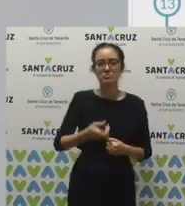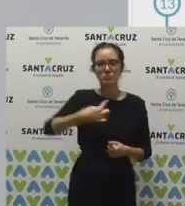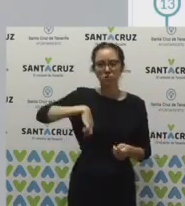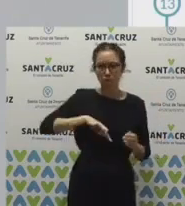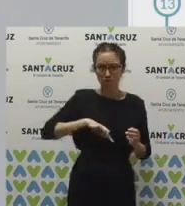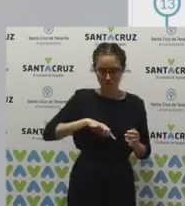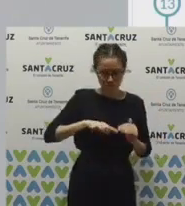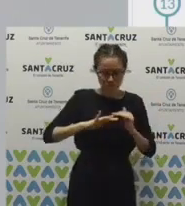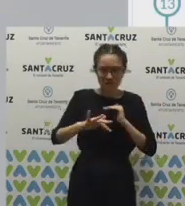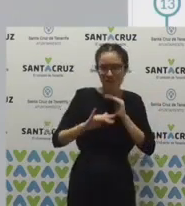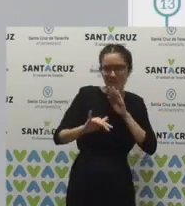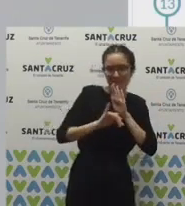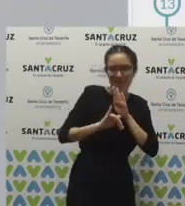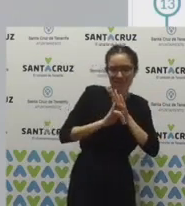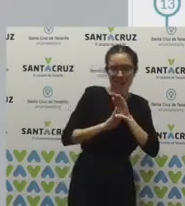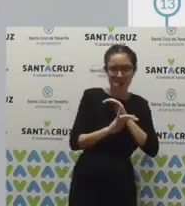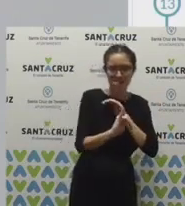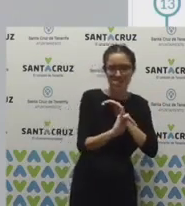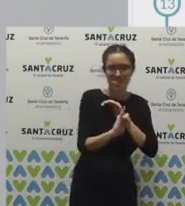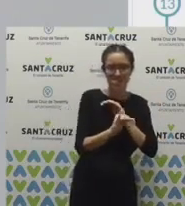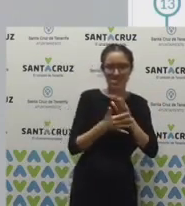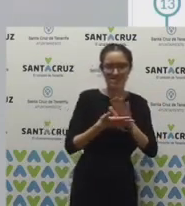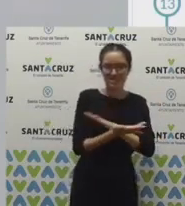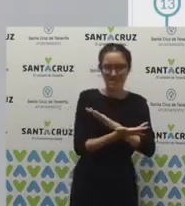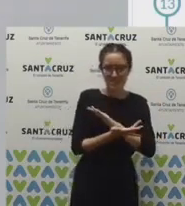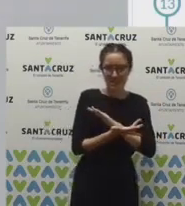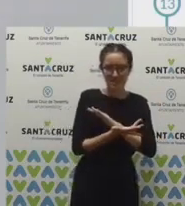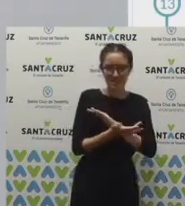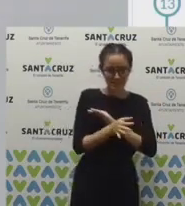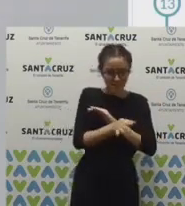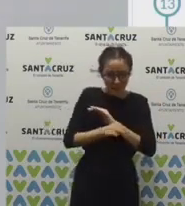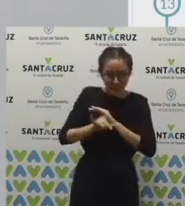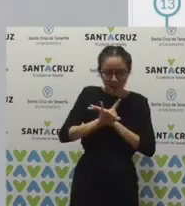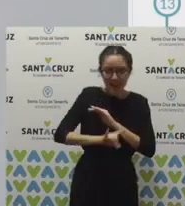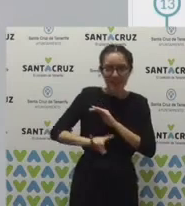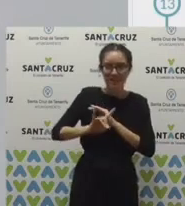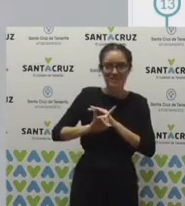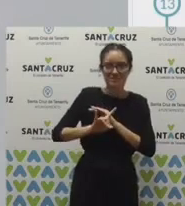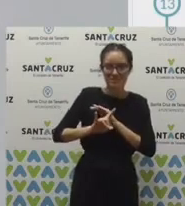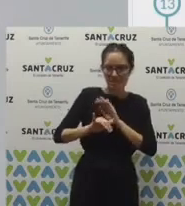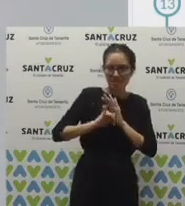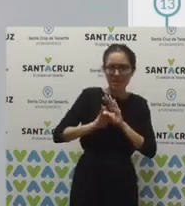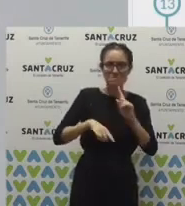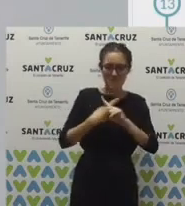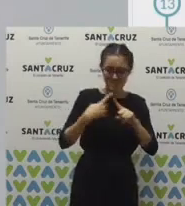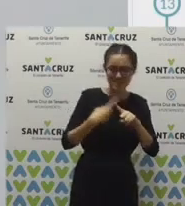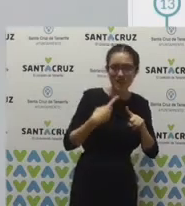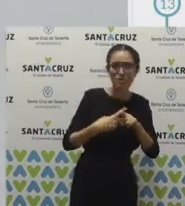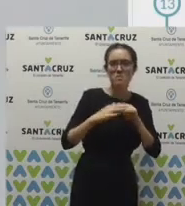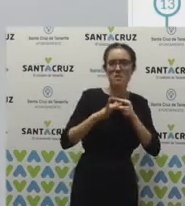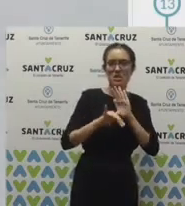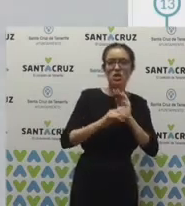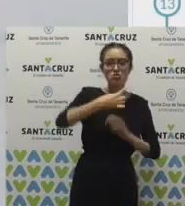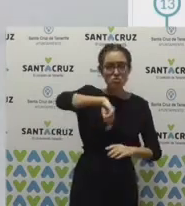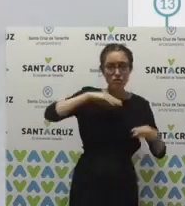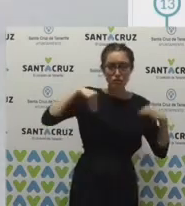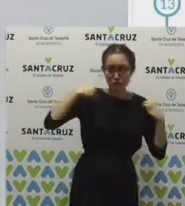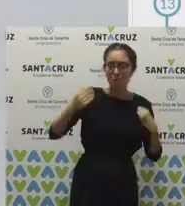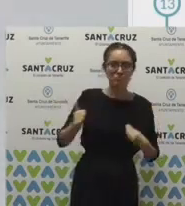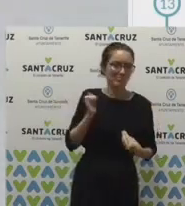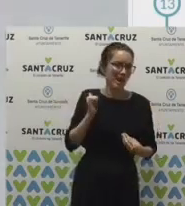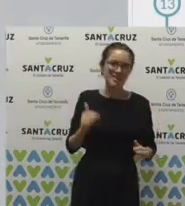al lado tenemos el mar a un paso en nuestro municipio y no lo estamos y aprovechando ni disfrutando